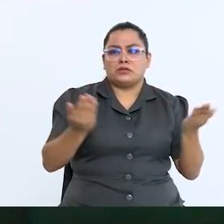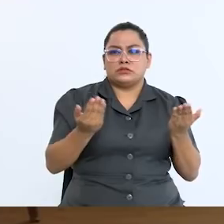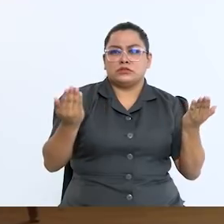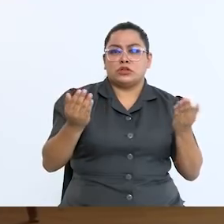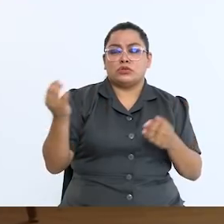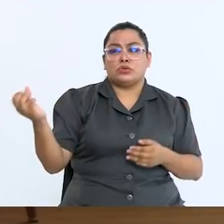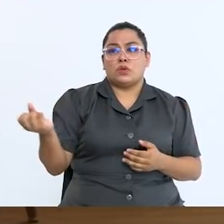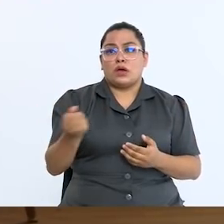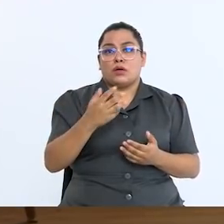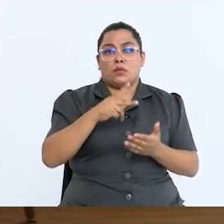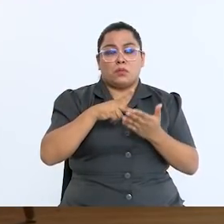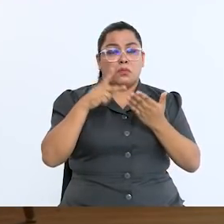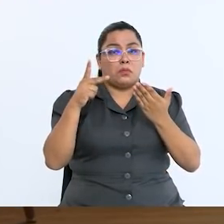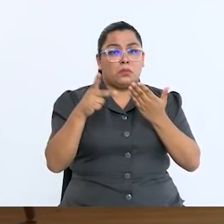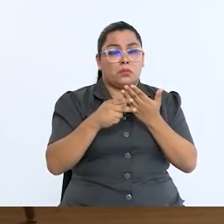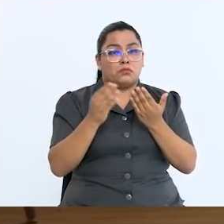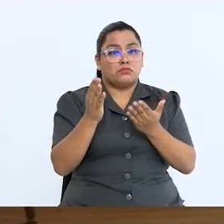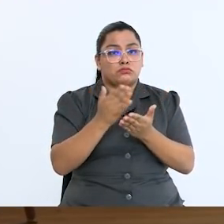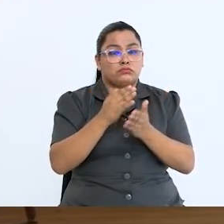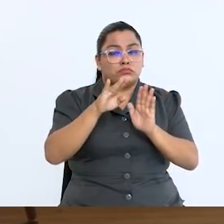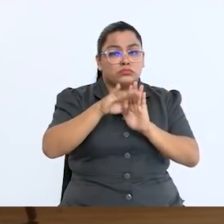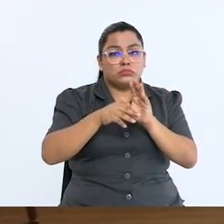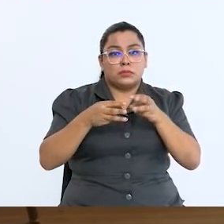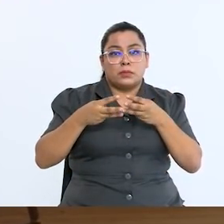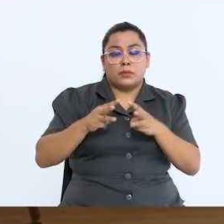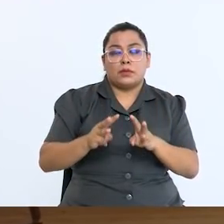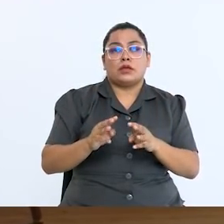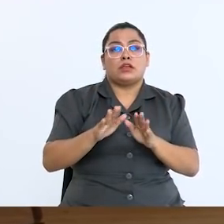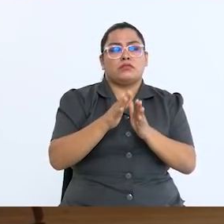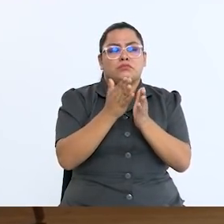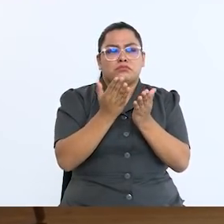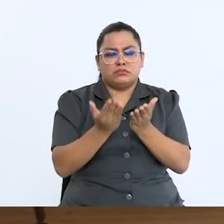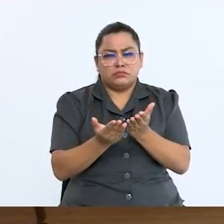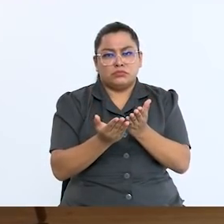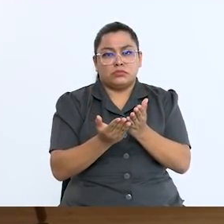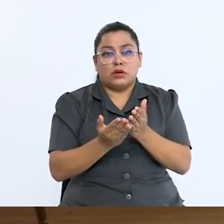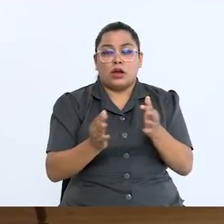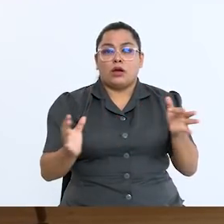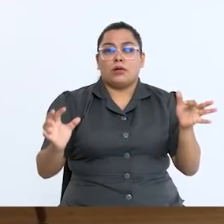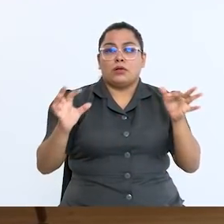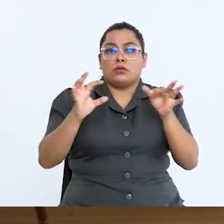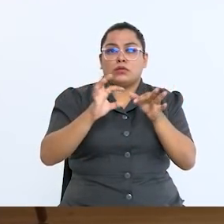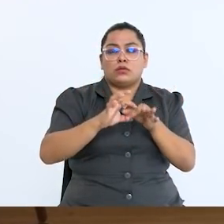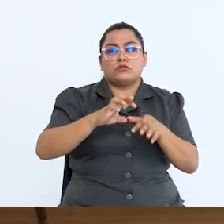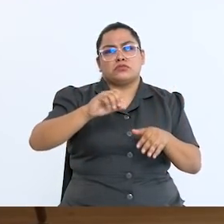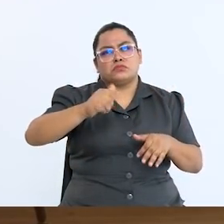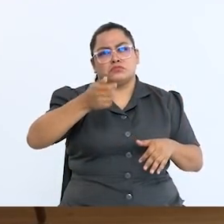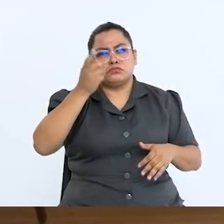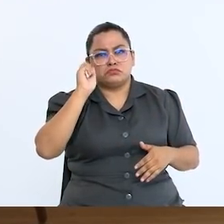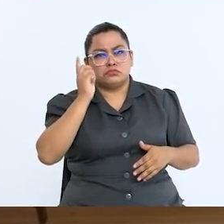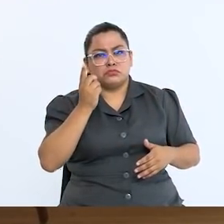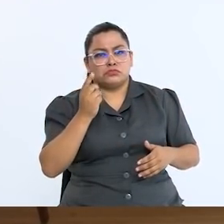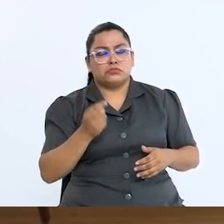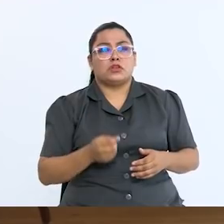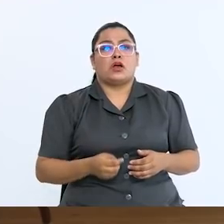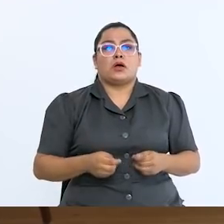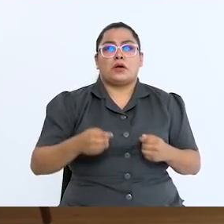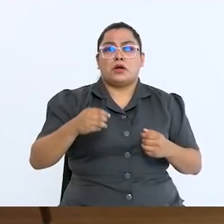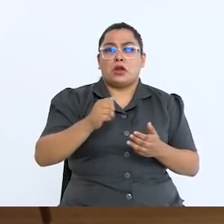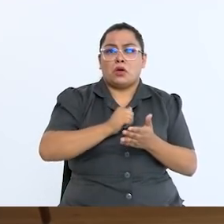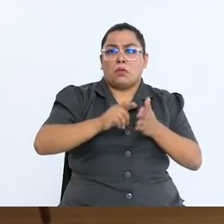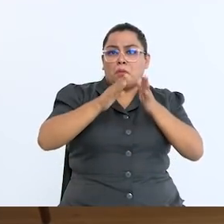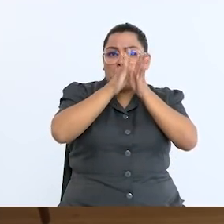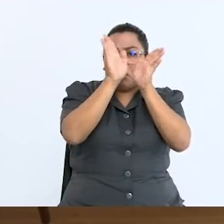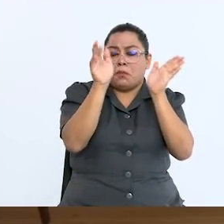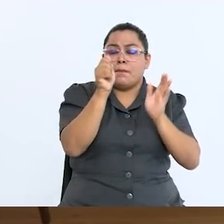la elaboración de los nuevos programas de estudio, las guías metodológicas y libros de texto, en cooperación con otras maestras y maestros del